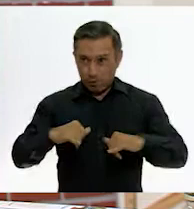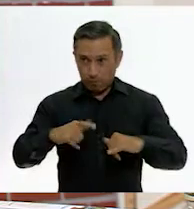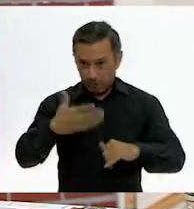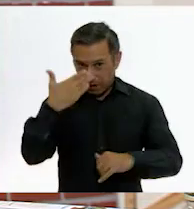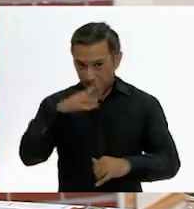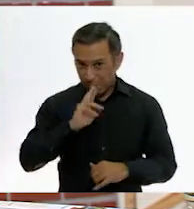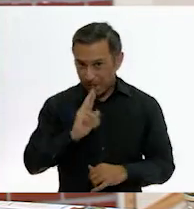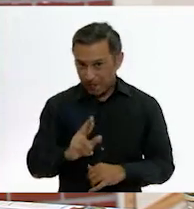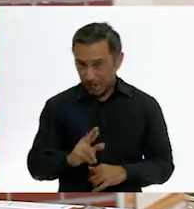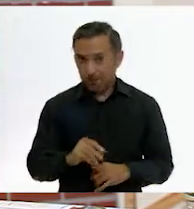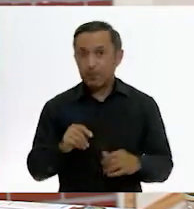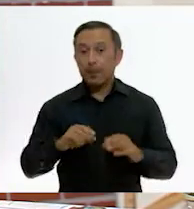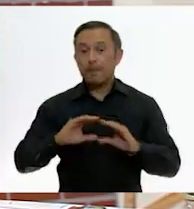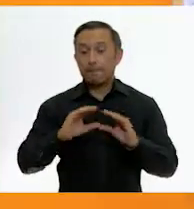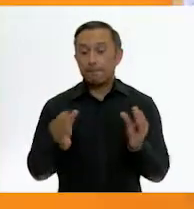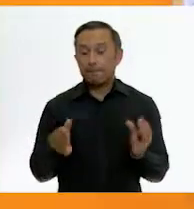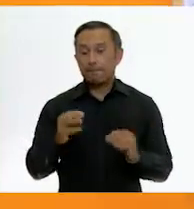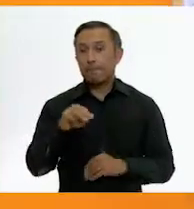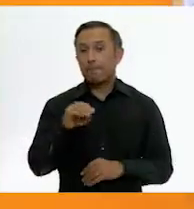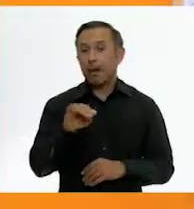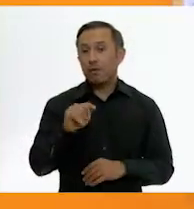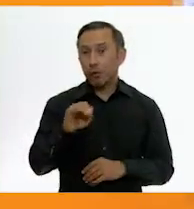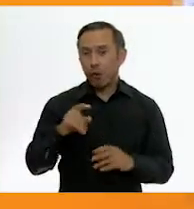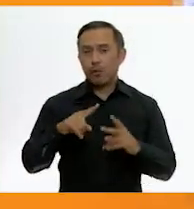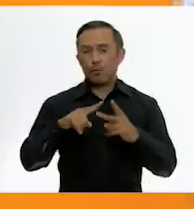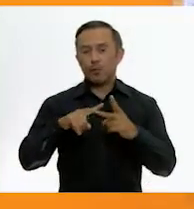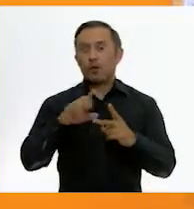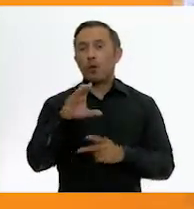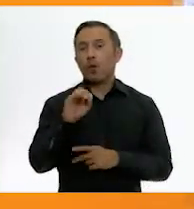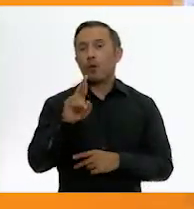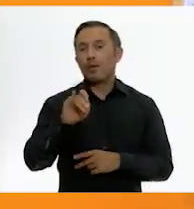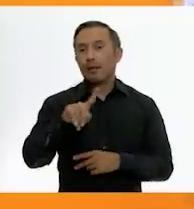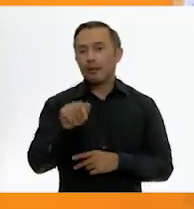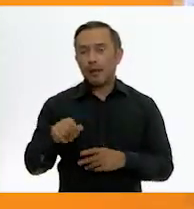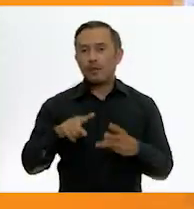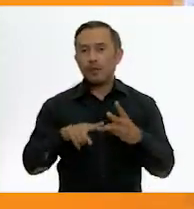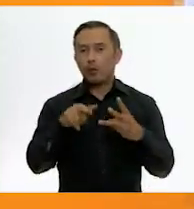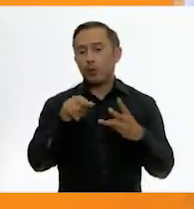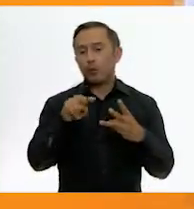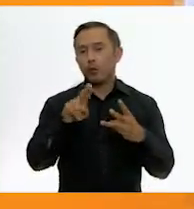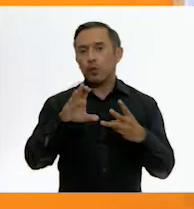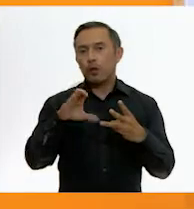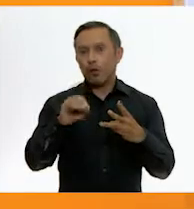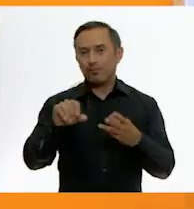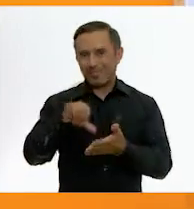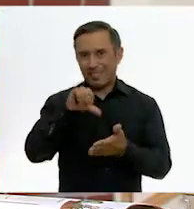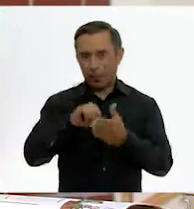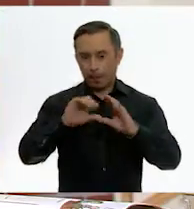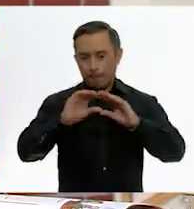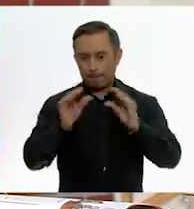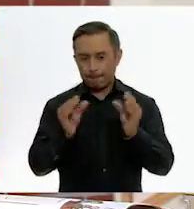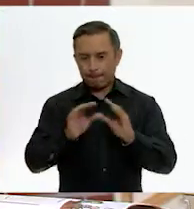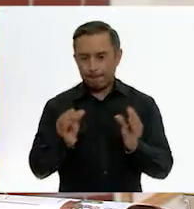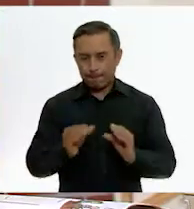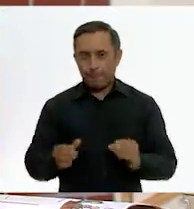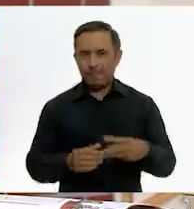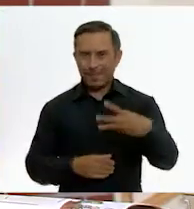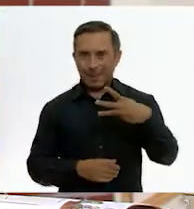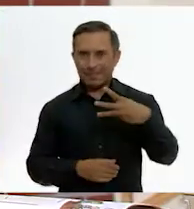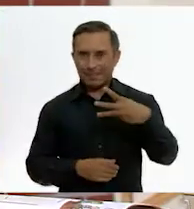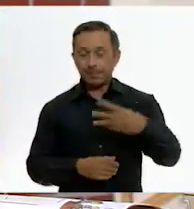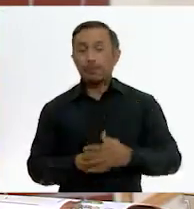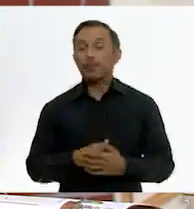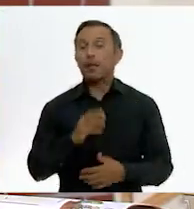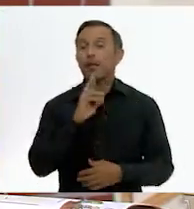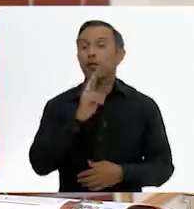es manto y corteza y núcleo 33 una respuesta